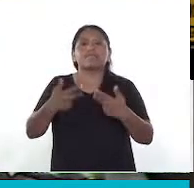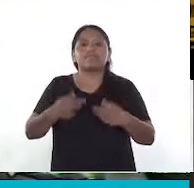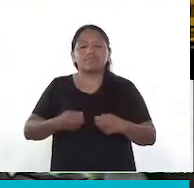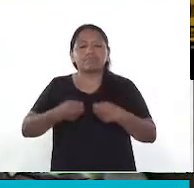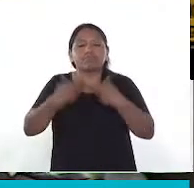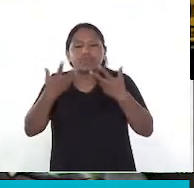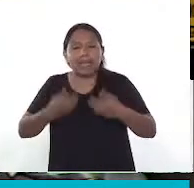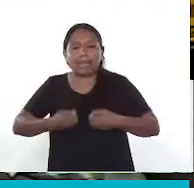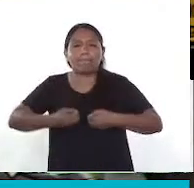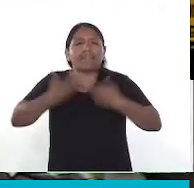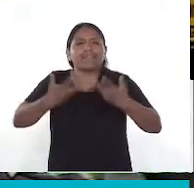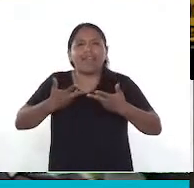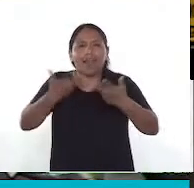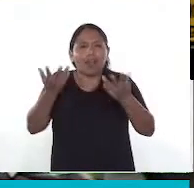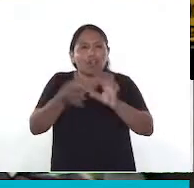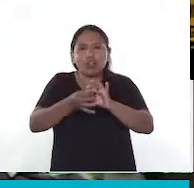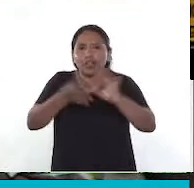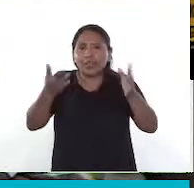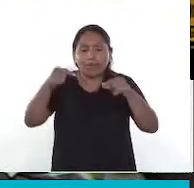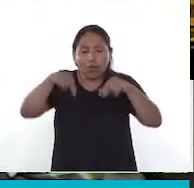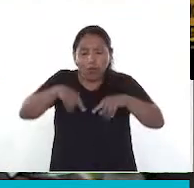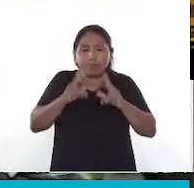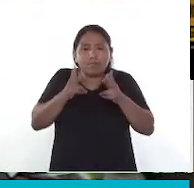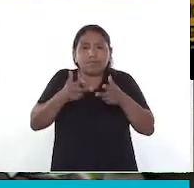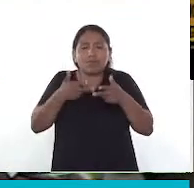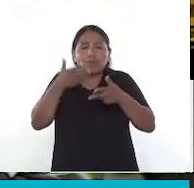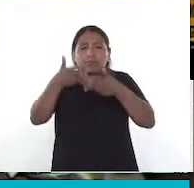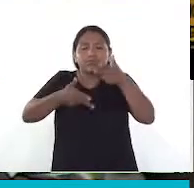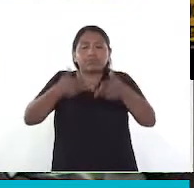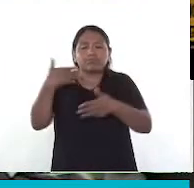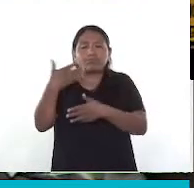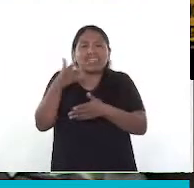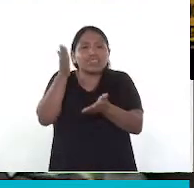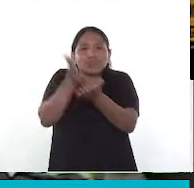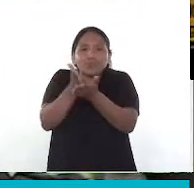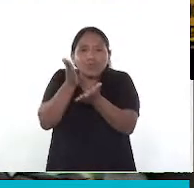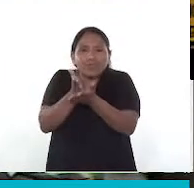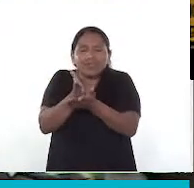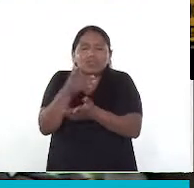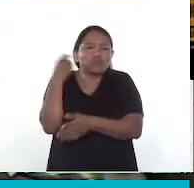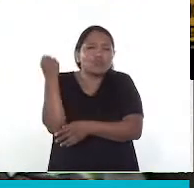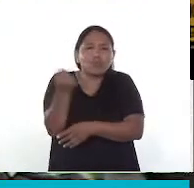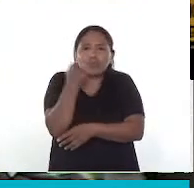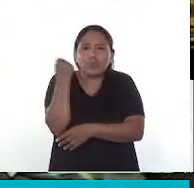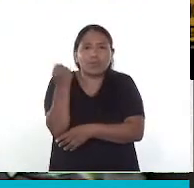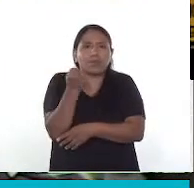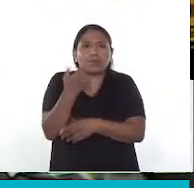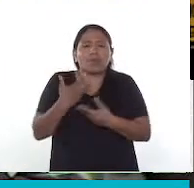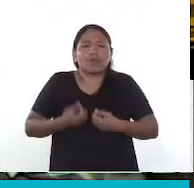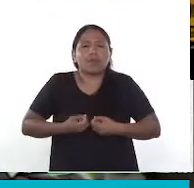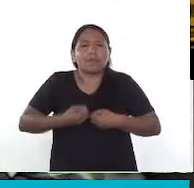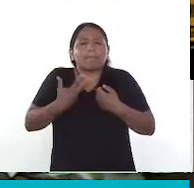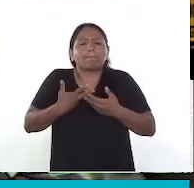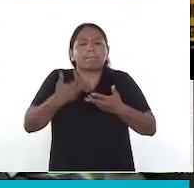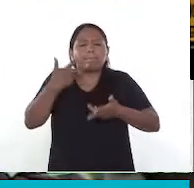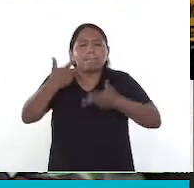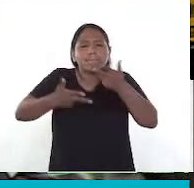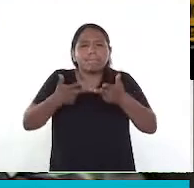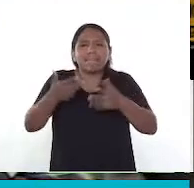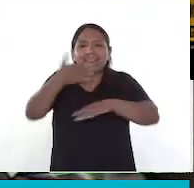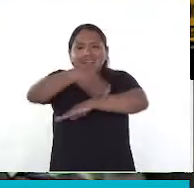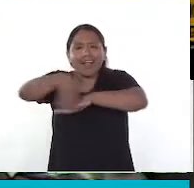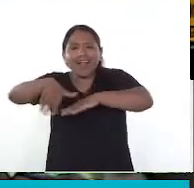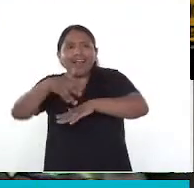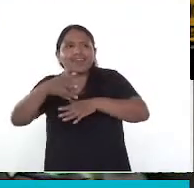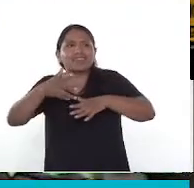el poder expresarnos hoy acá es un derecho importantísimo poder expresarnos en la calle